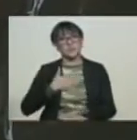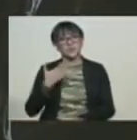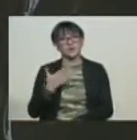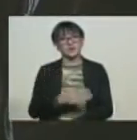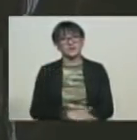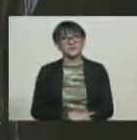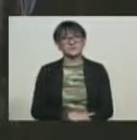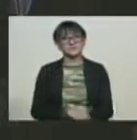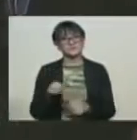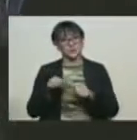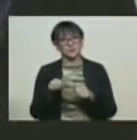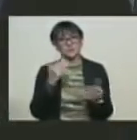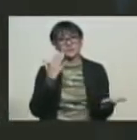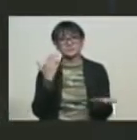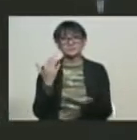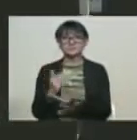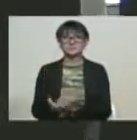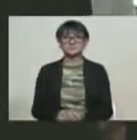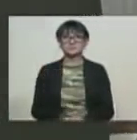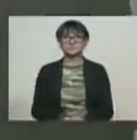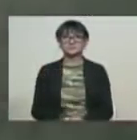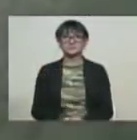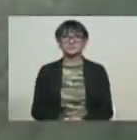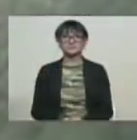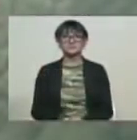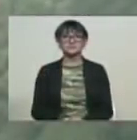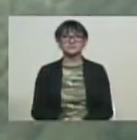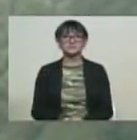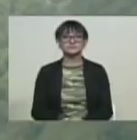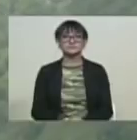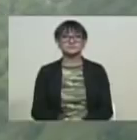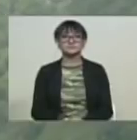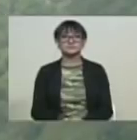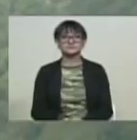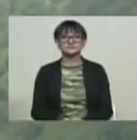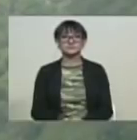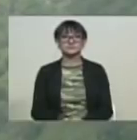se puede Venezuela. Continuamos, Gregory, por favor.